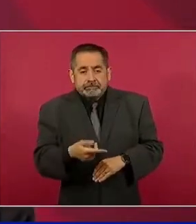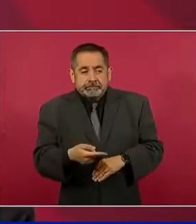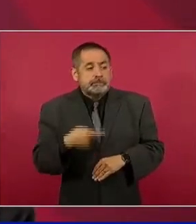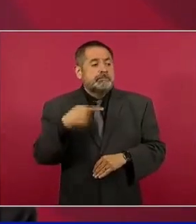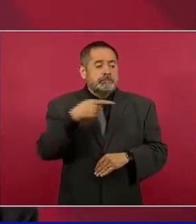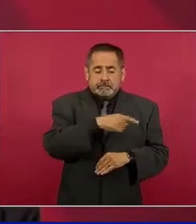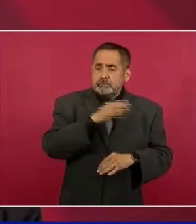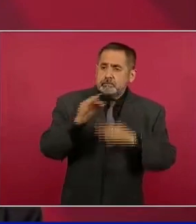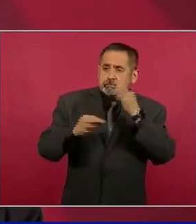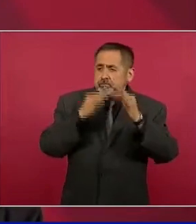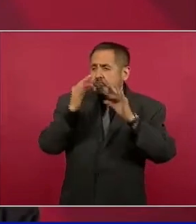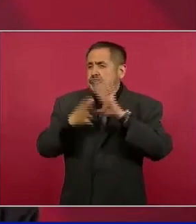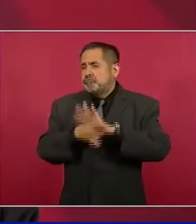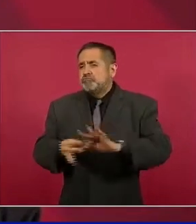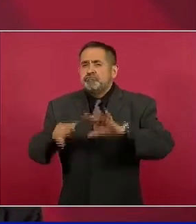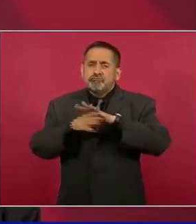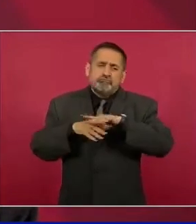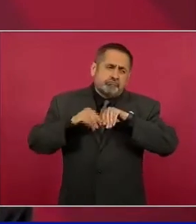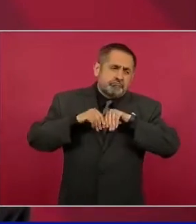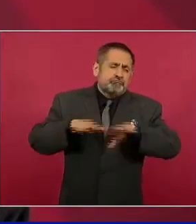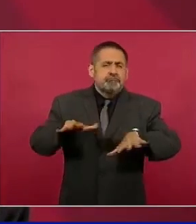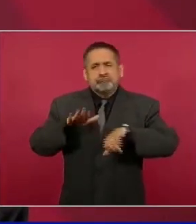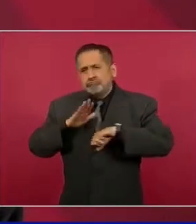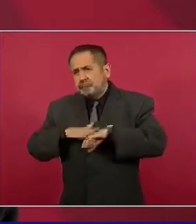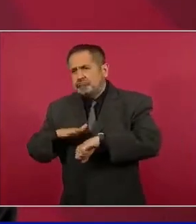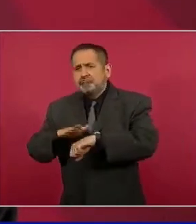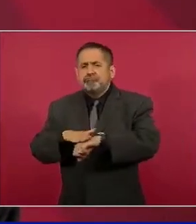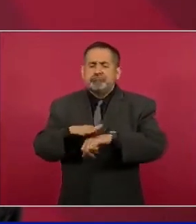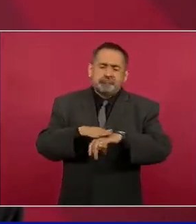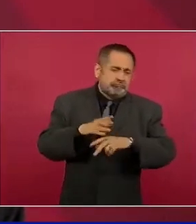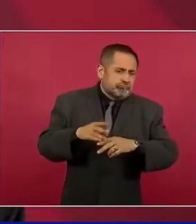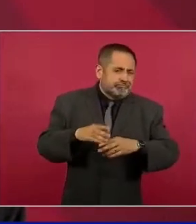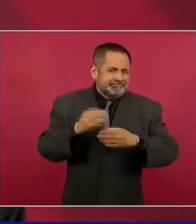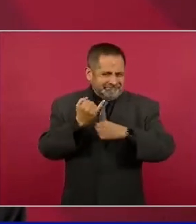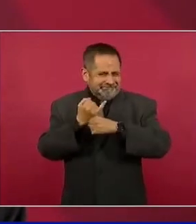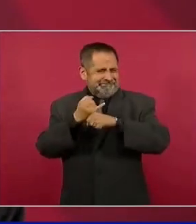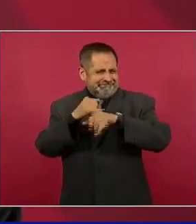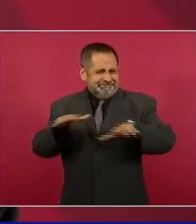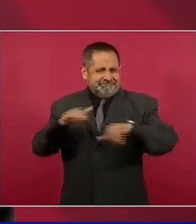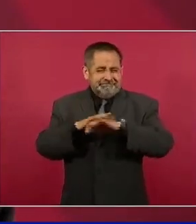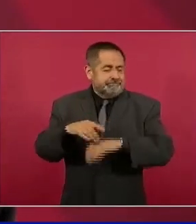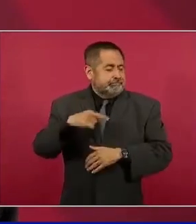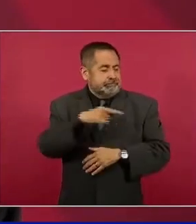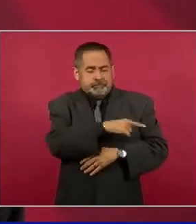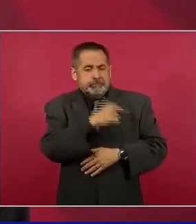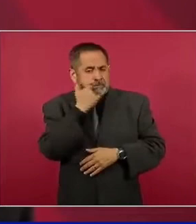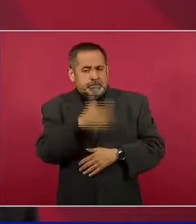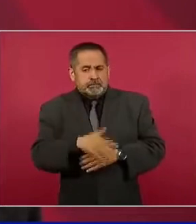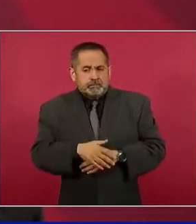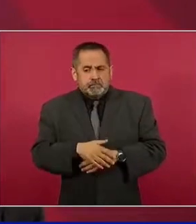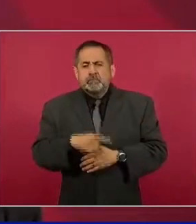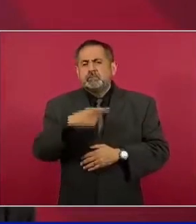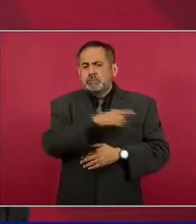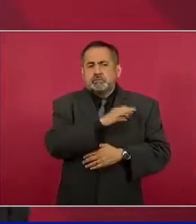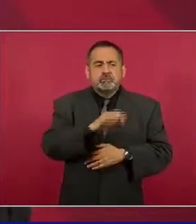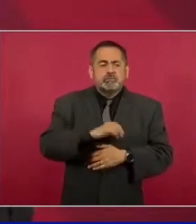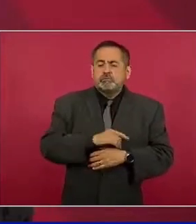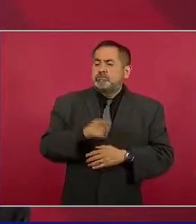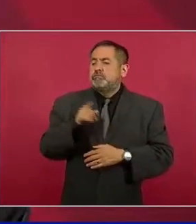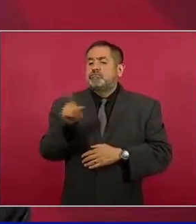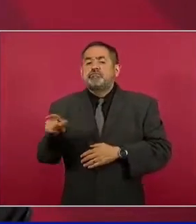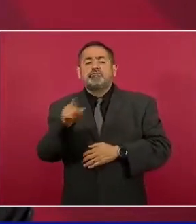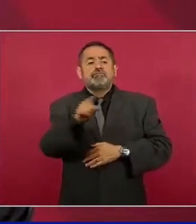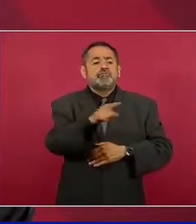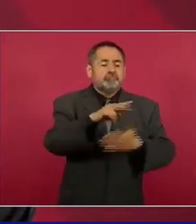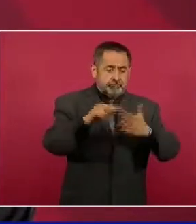difundir más la consulta, firmando acuerdos con los medios de